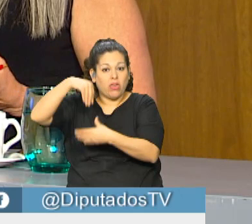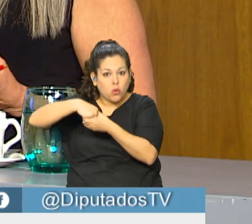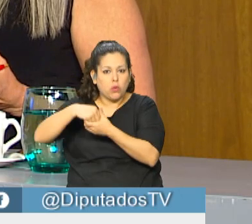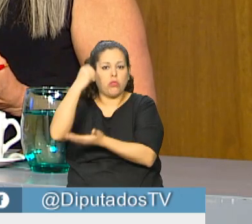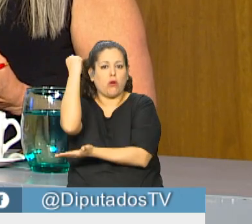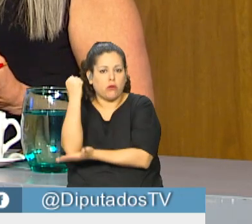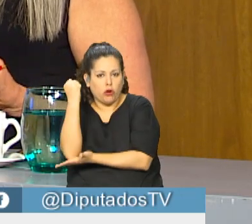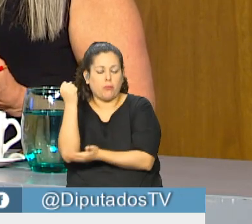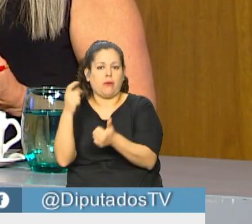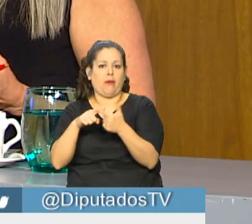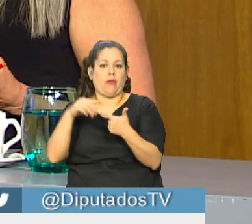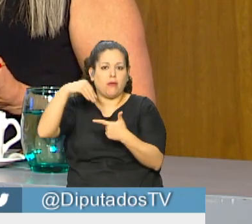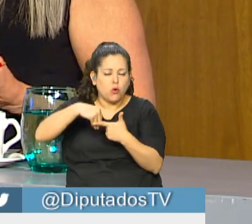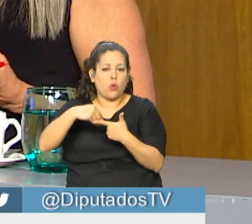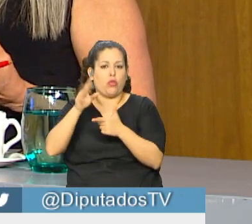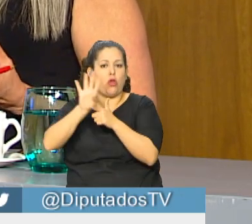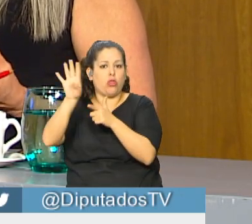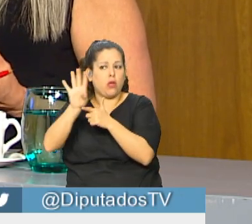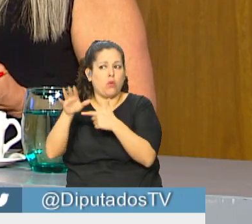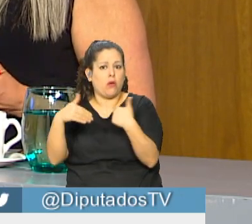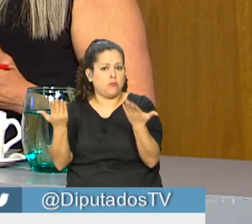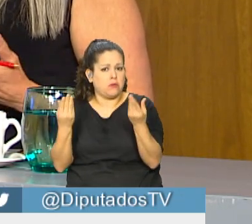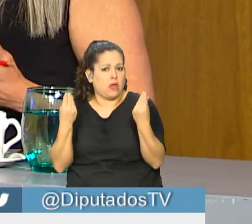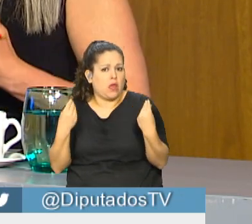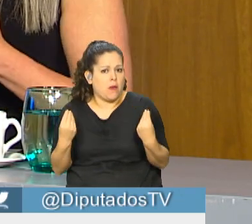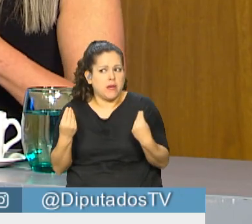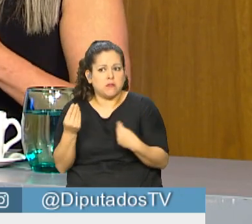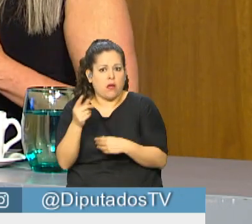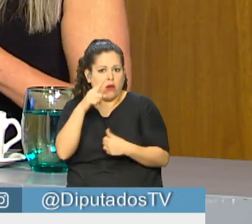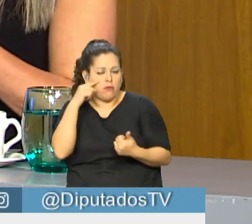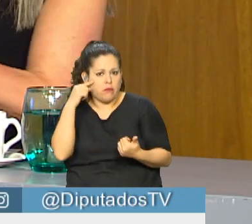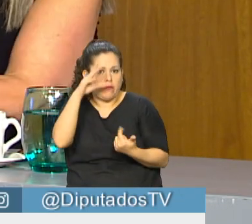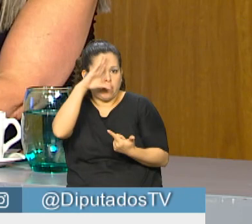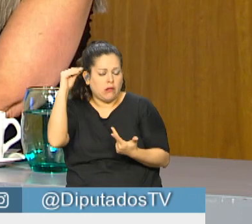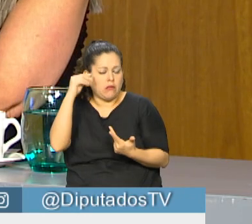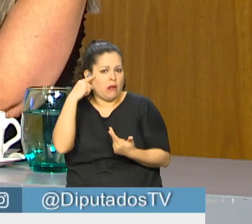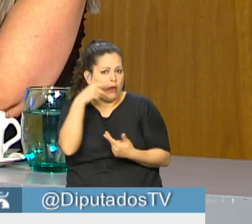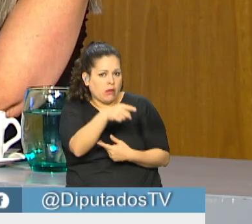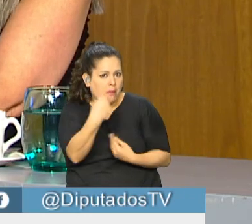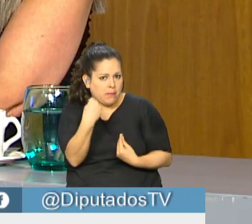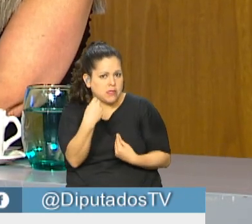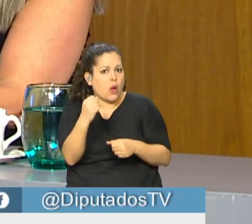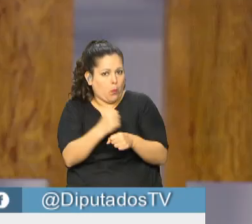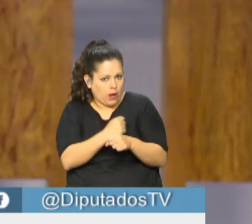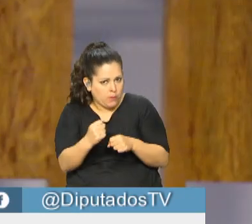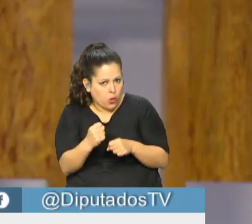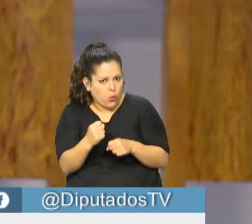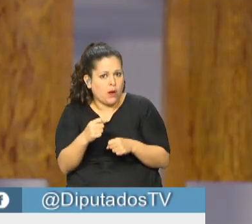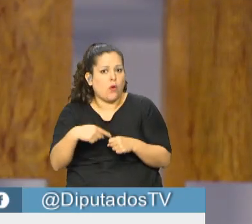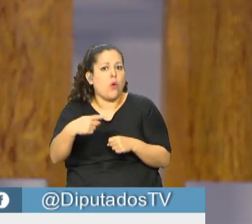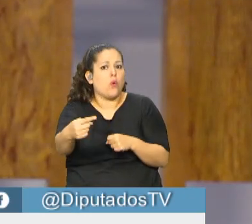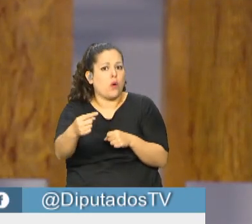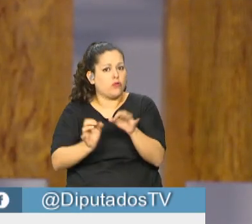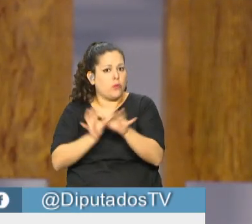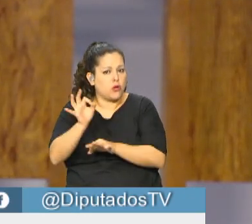economía la deuda. Entonces, ¿qué va a pasar con ese tema? ¿Cómo lo ven? ¿Van a aprobar eventualmente y cuándo este